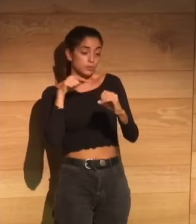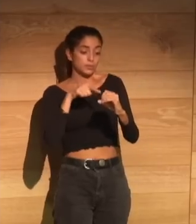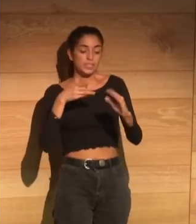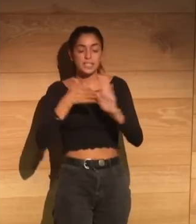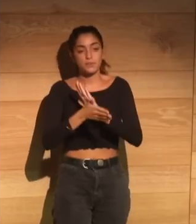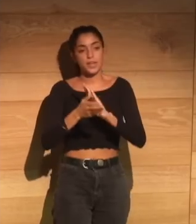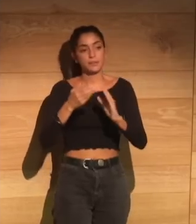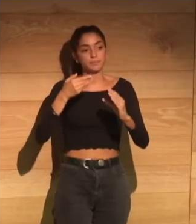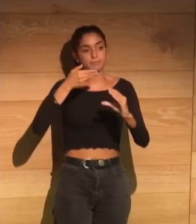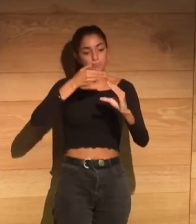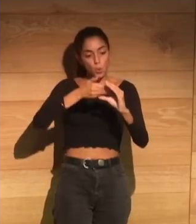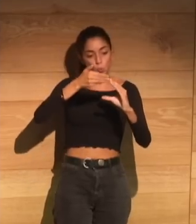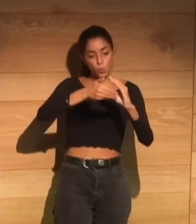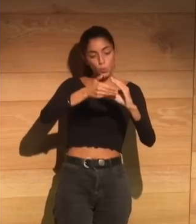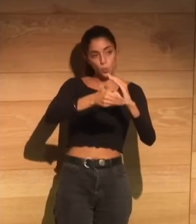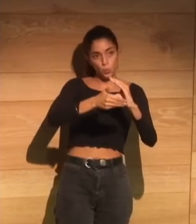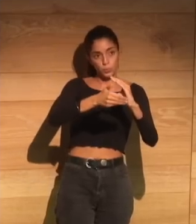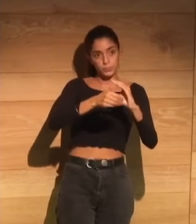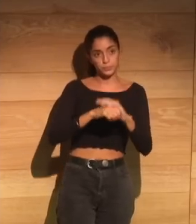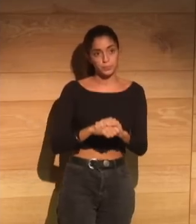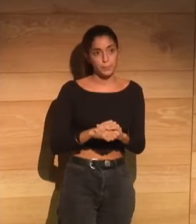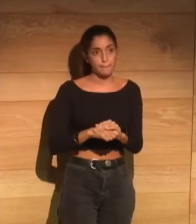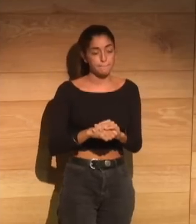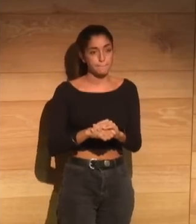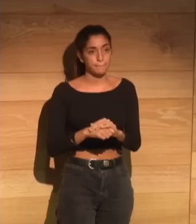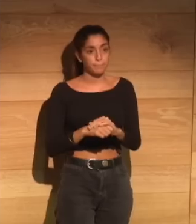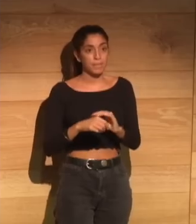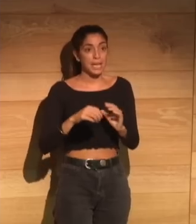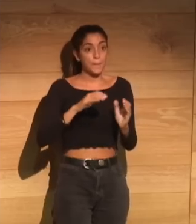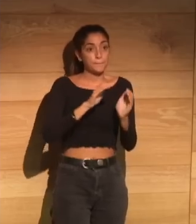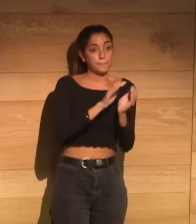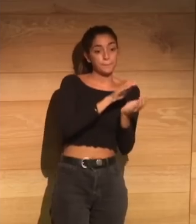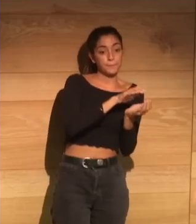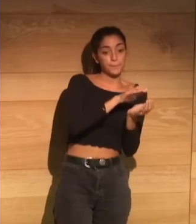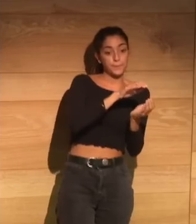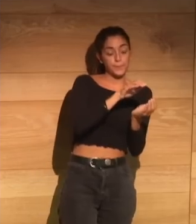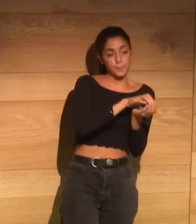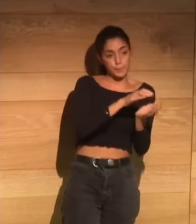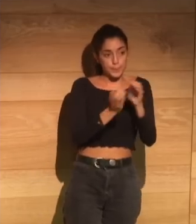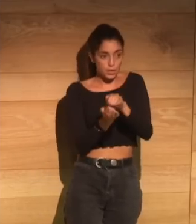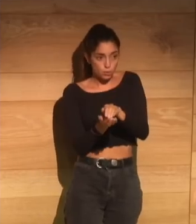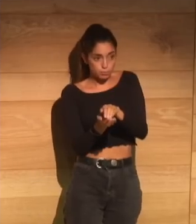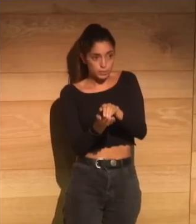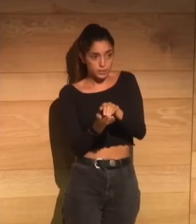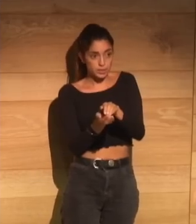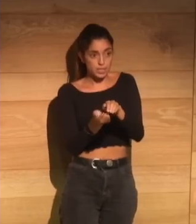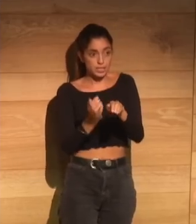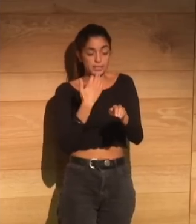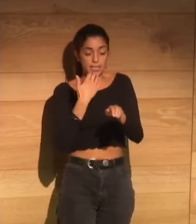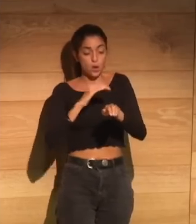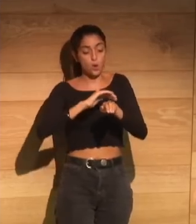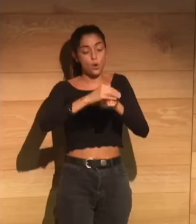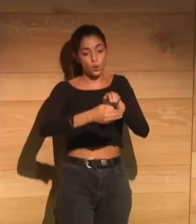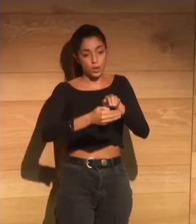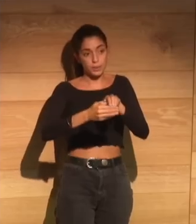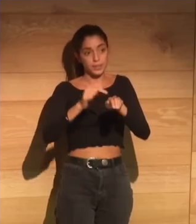A veces era primero una biconvexa sin más, a veces una biconvexa combinada con una cóncava permitía que según la distancia entre una